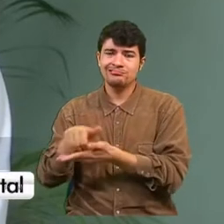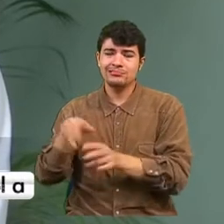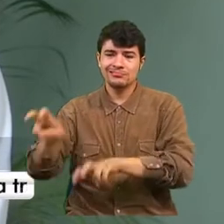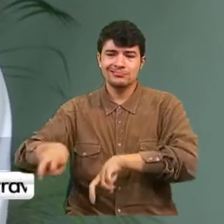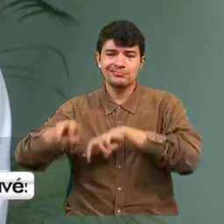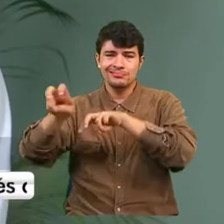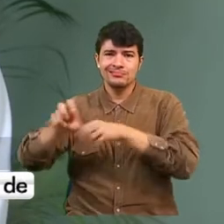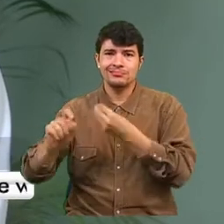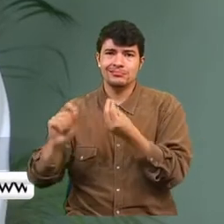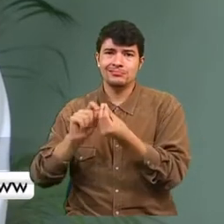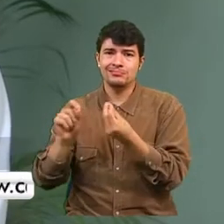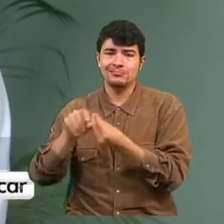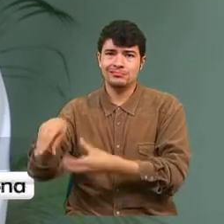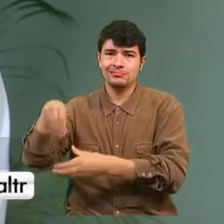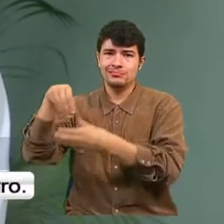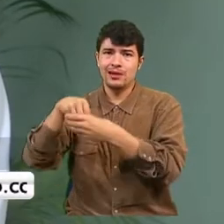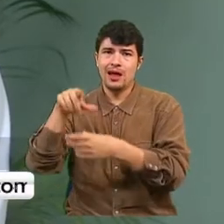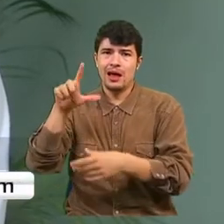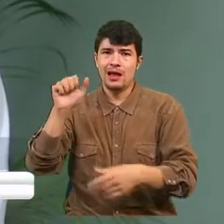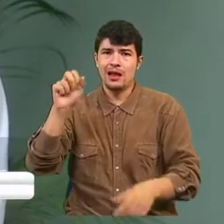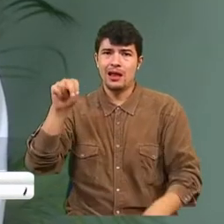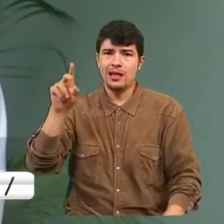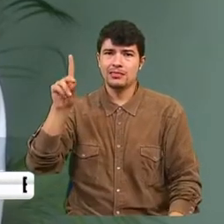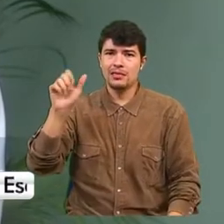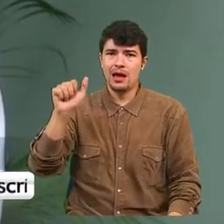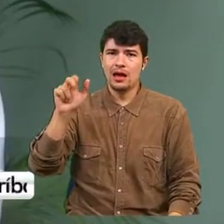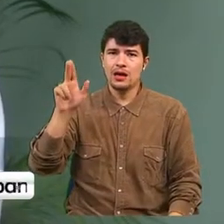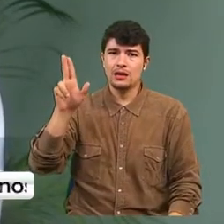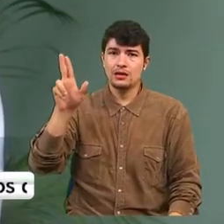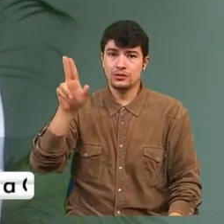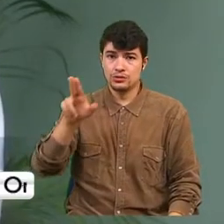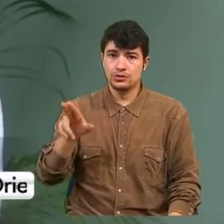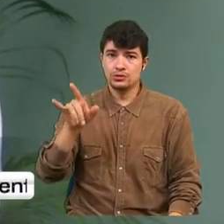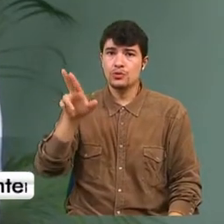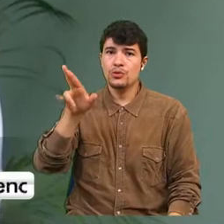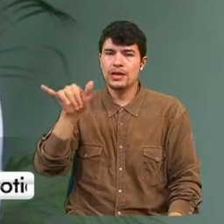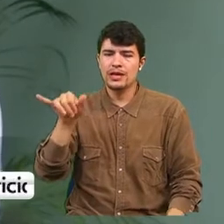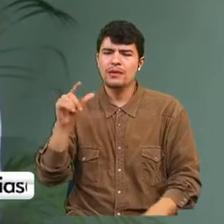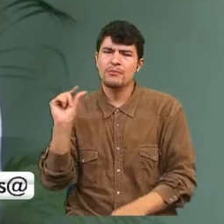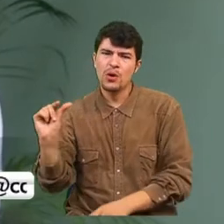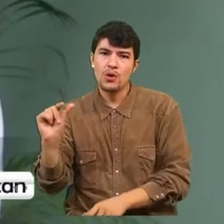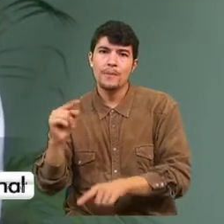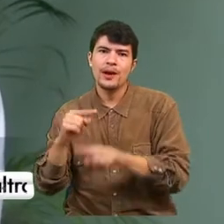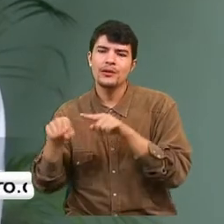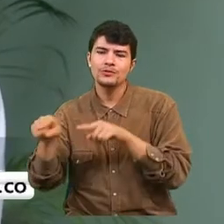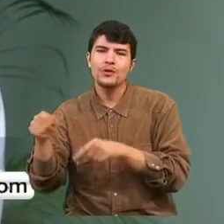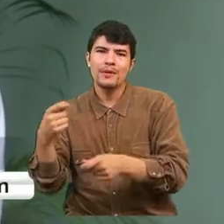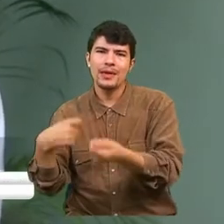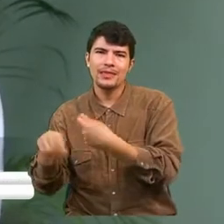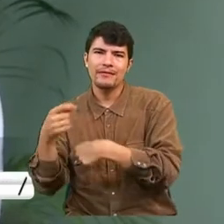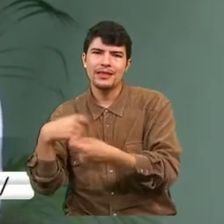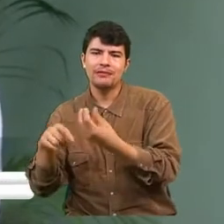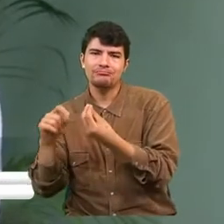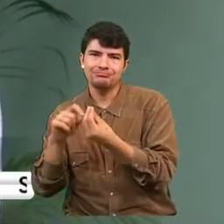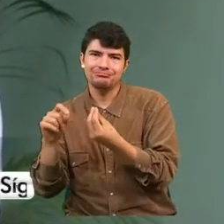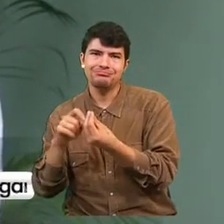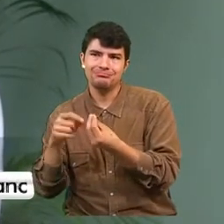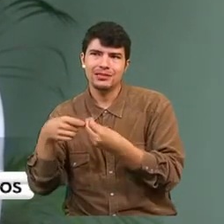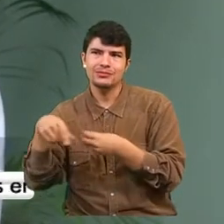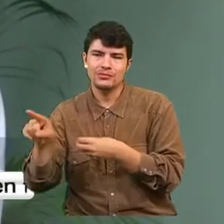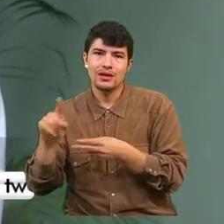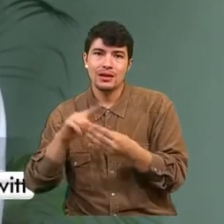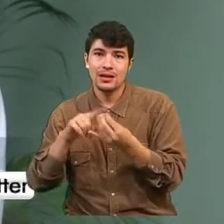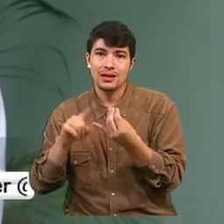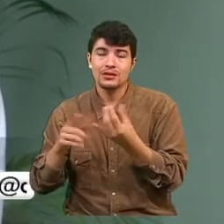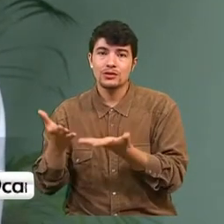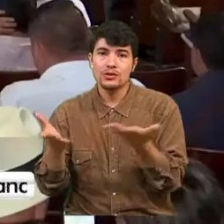cultivos ilícitos, muy poco, pero de una u otra manera ahí es microtráfico. Un caso particular